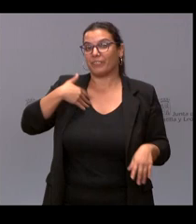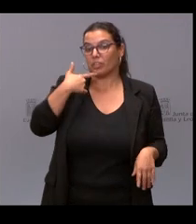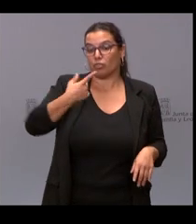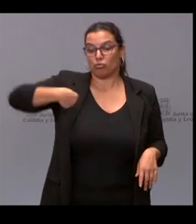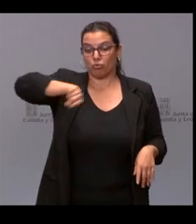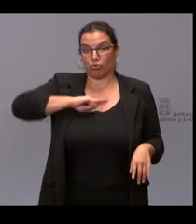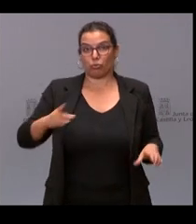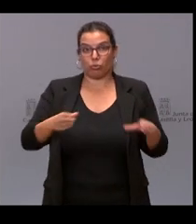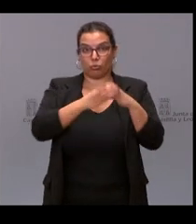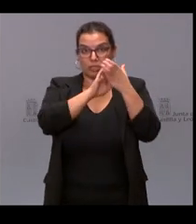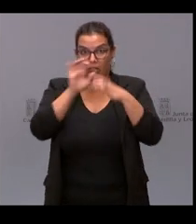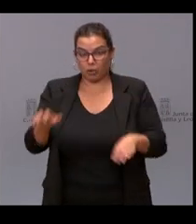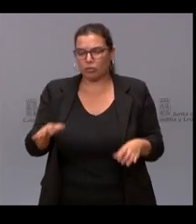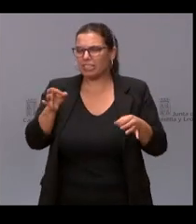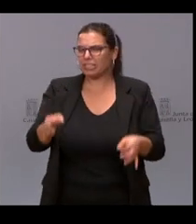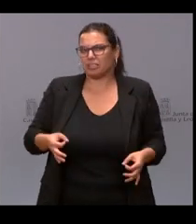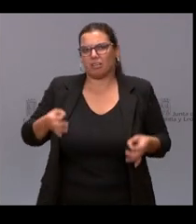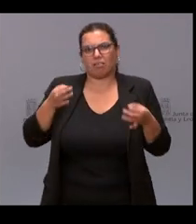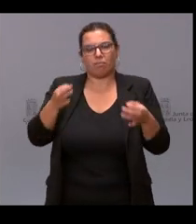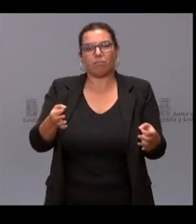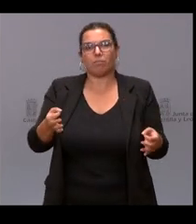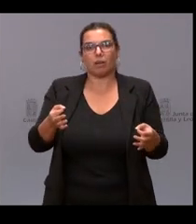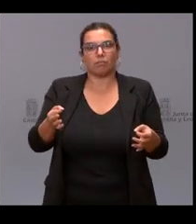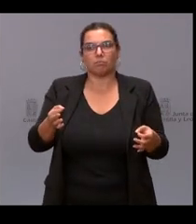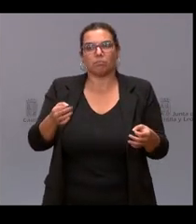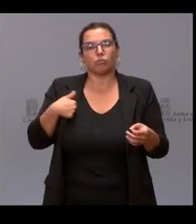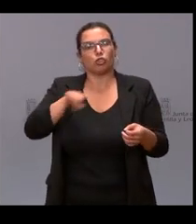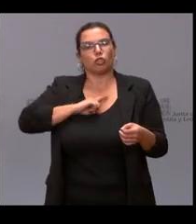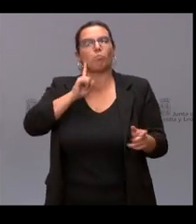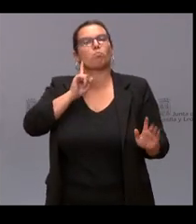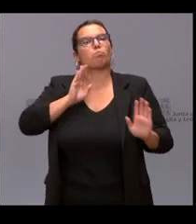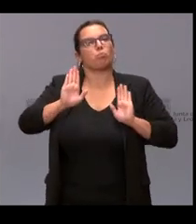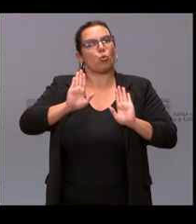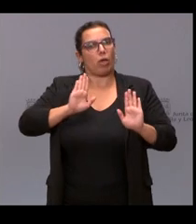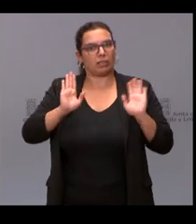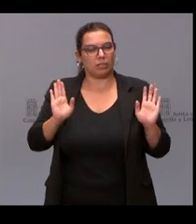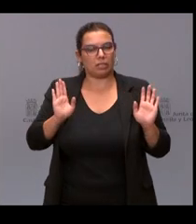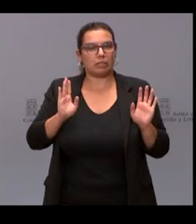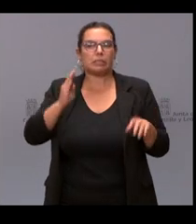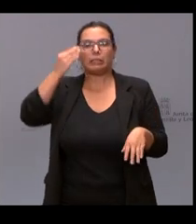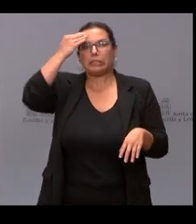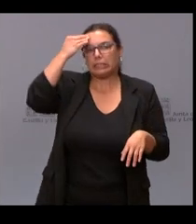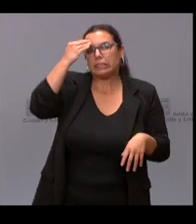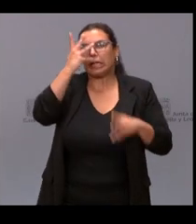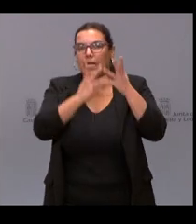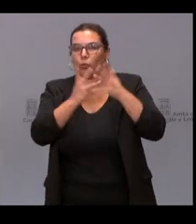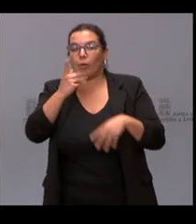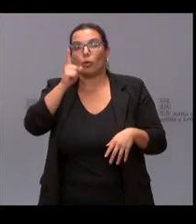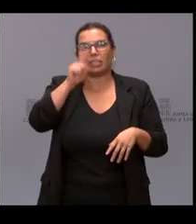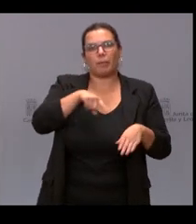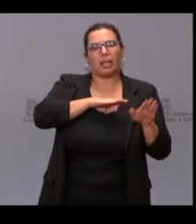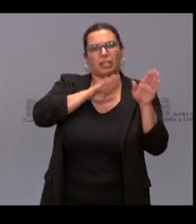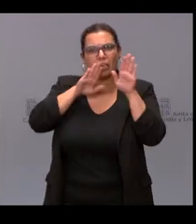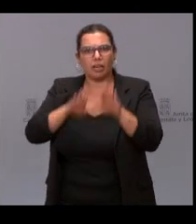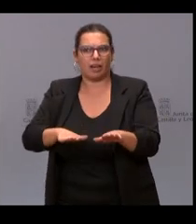la Junta de Castilla y León, como siempre hacemos, somos prudentes en las estimaciones, somos leales con